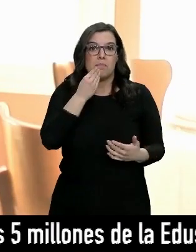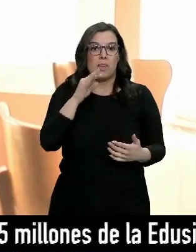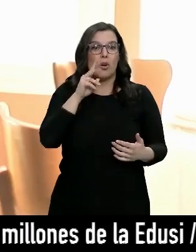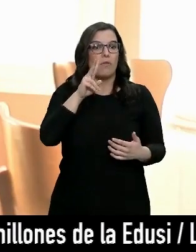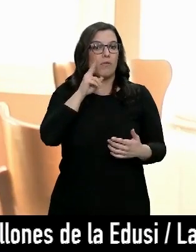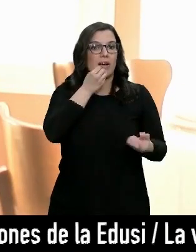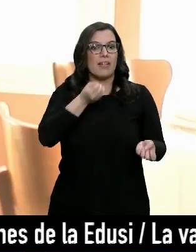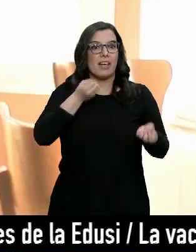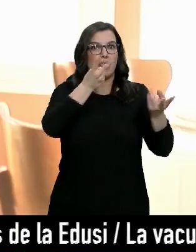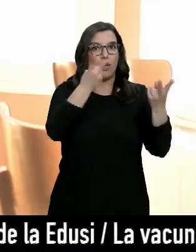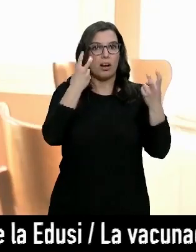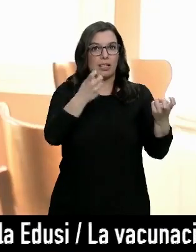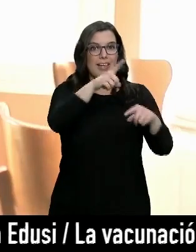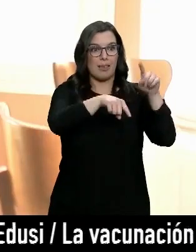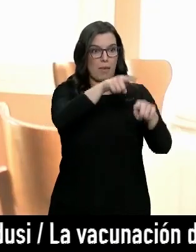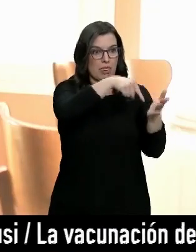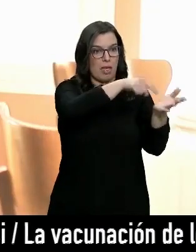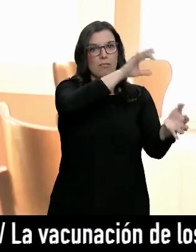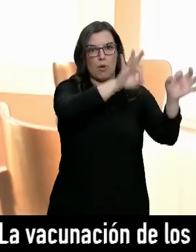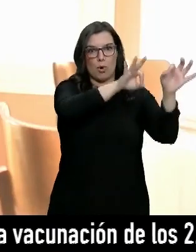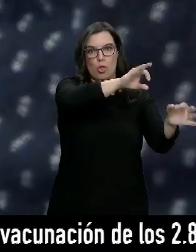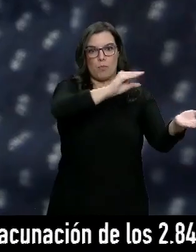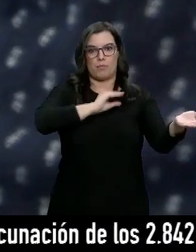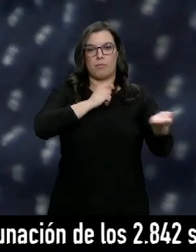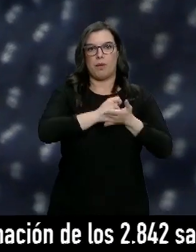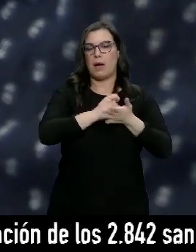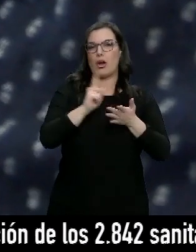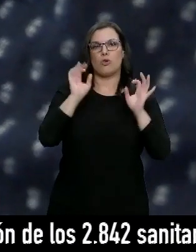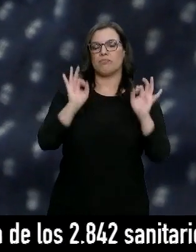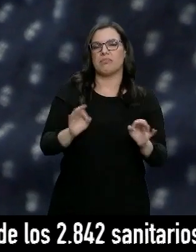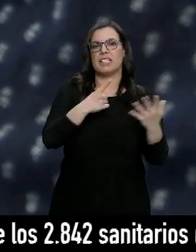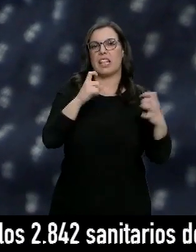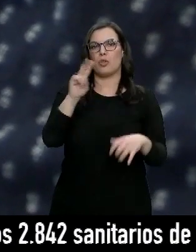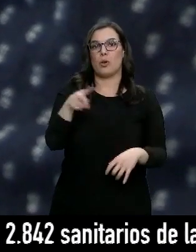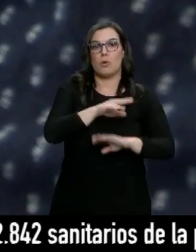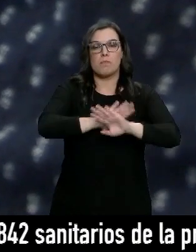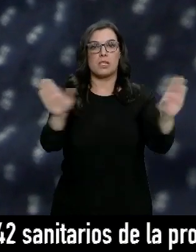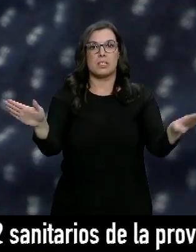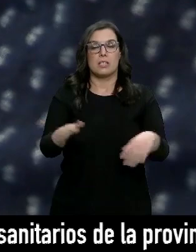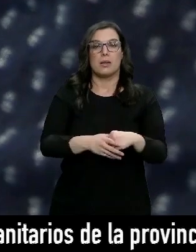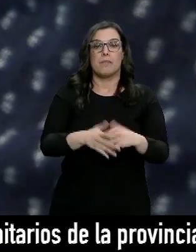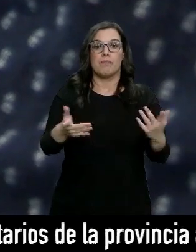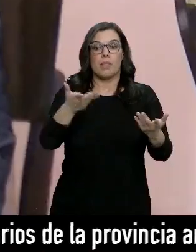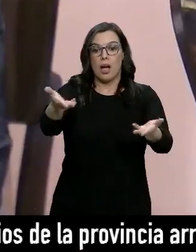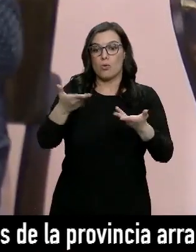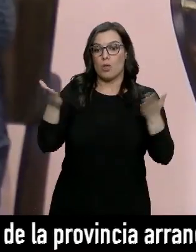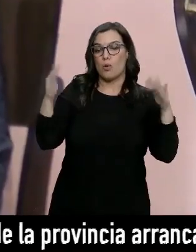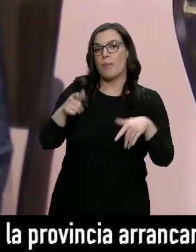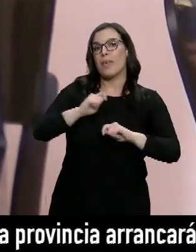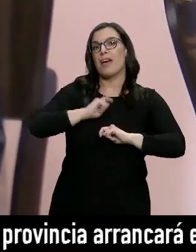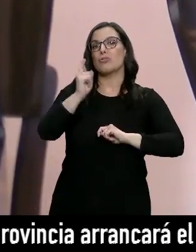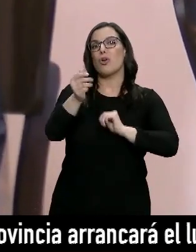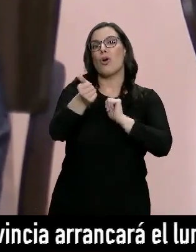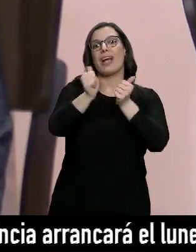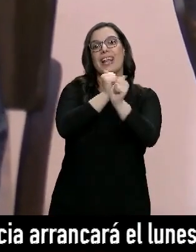de la renta y me pagas a razón de la declaración de la renta? No, me pagas a razón de 600 euros. Y sin ayudas, lamentan, solo les ofrecen créditos blandos para